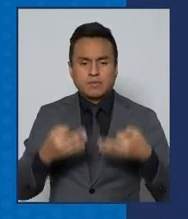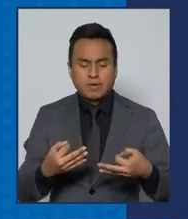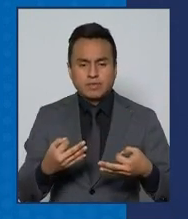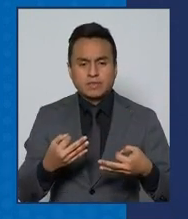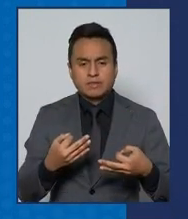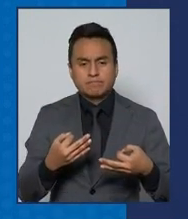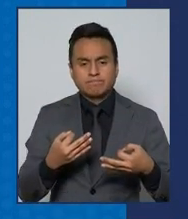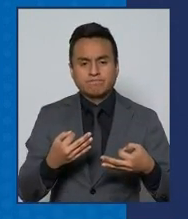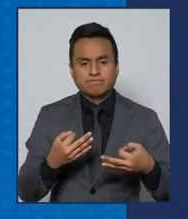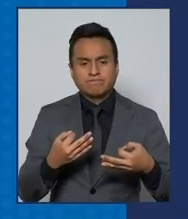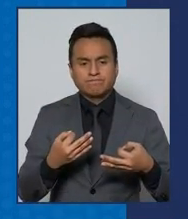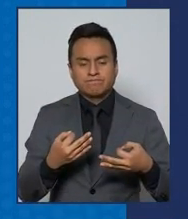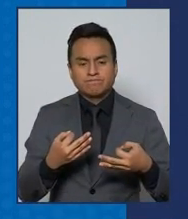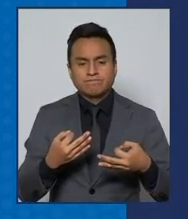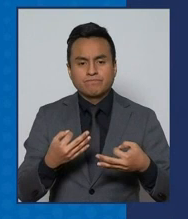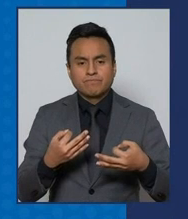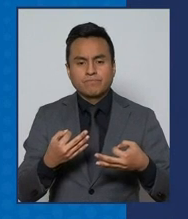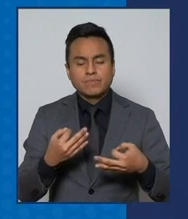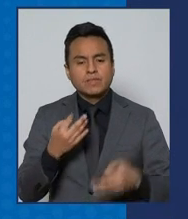su